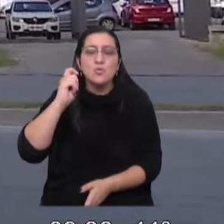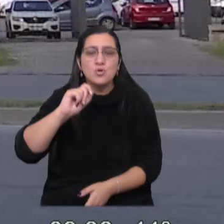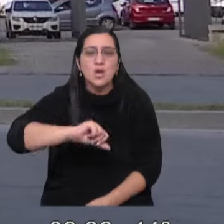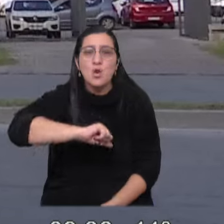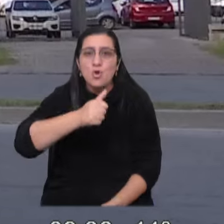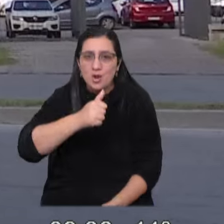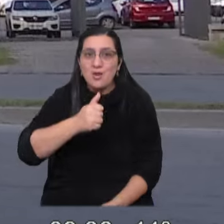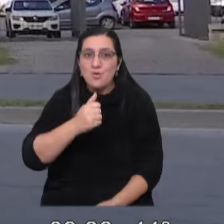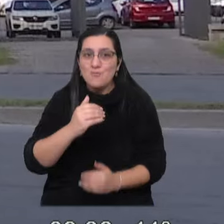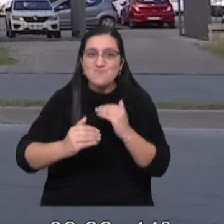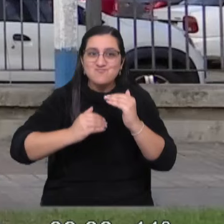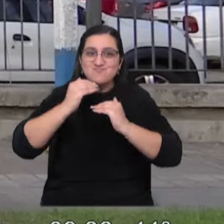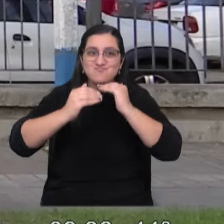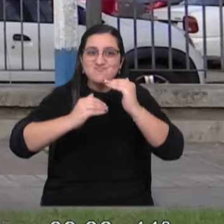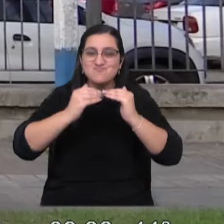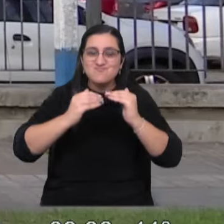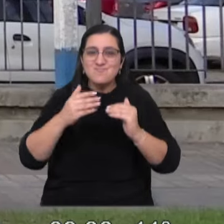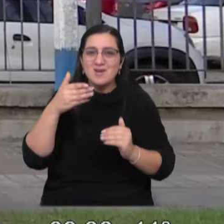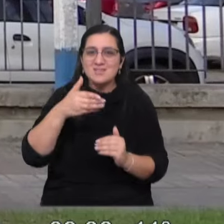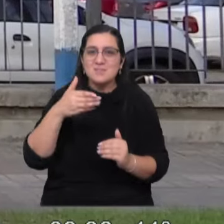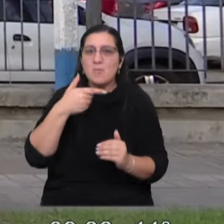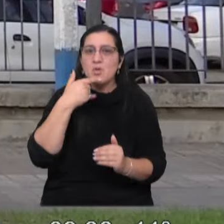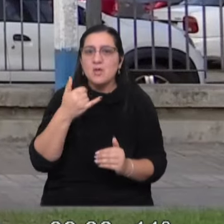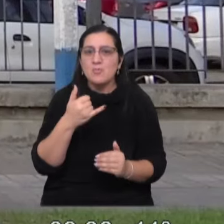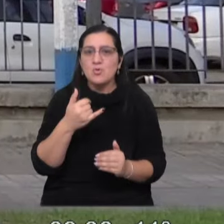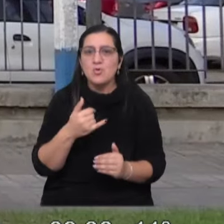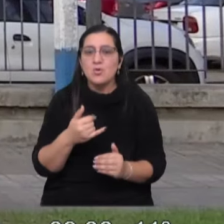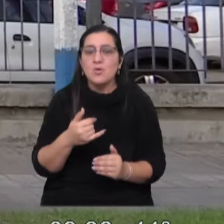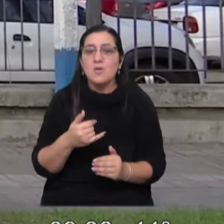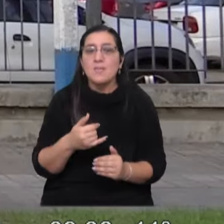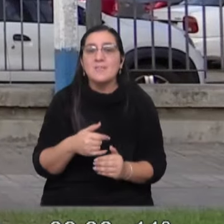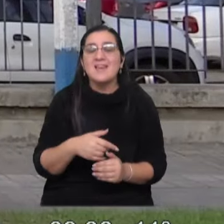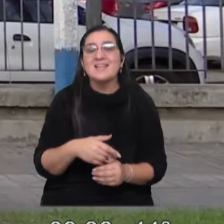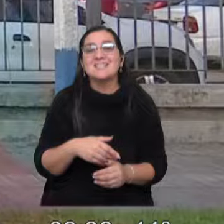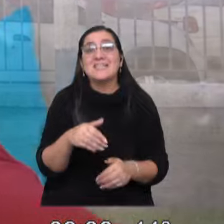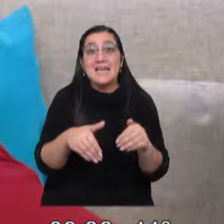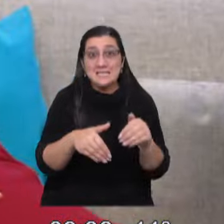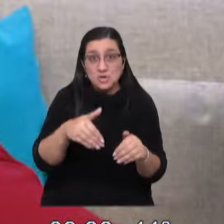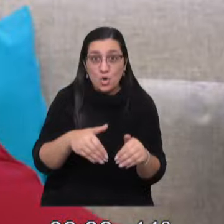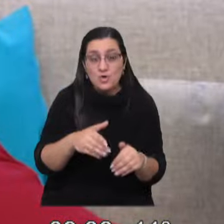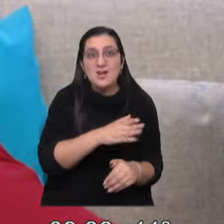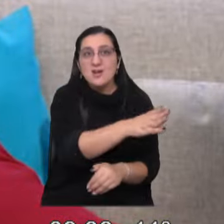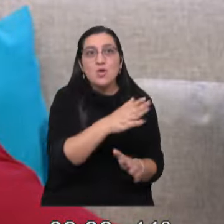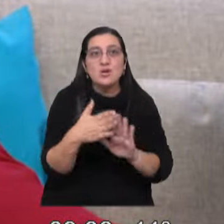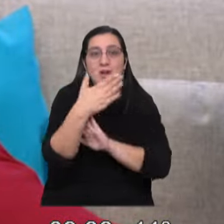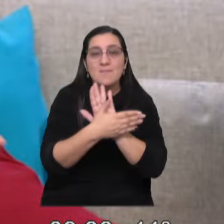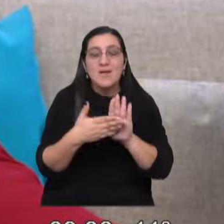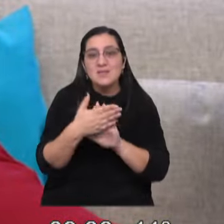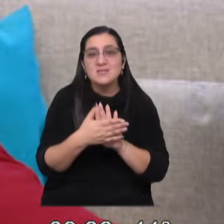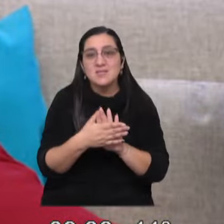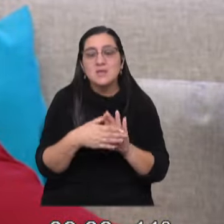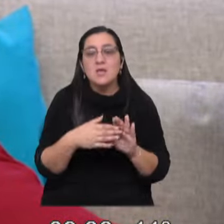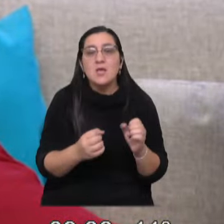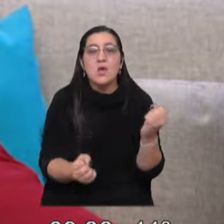posicionarse participar de por ejemplo de la cobertura de las elecciones recorrer el país en unidades de